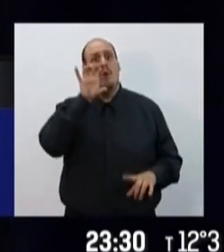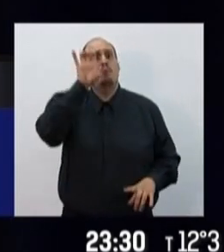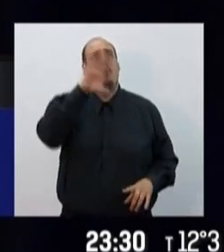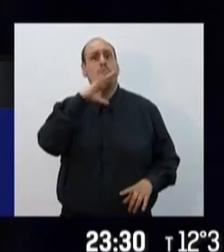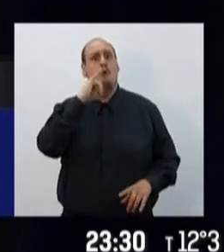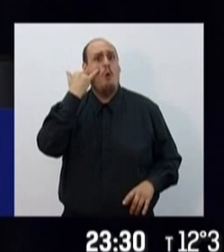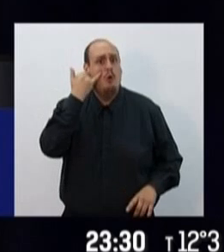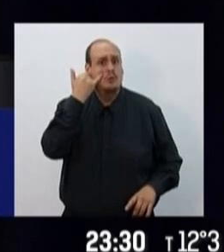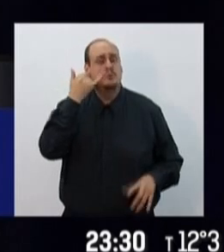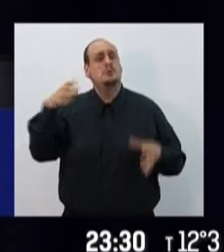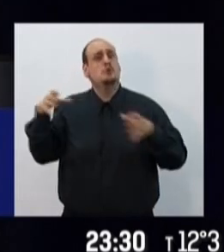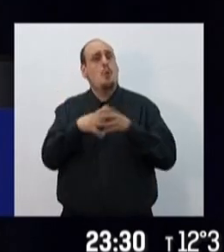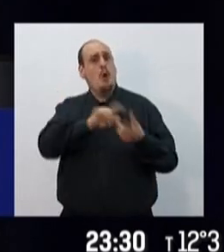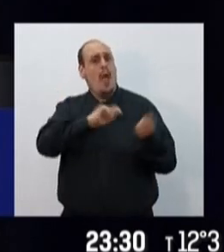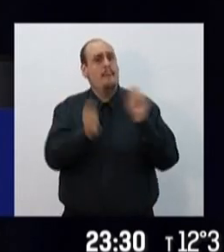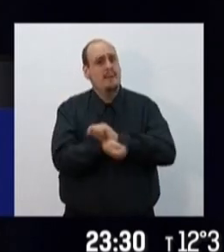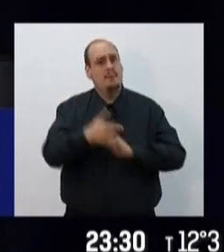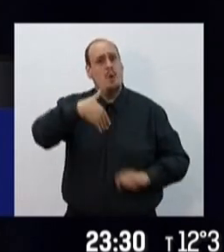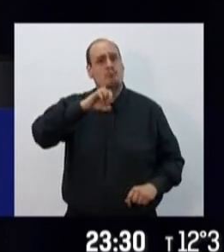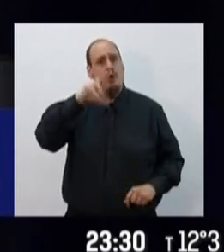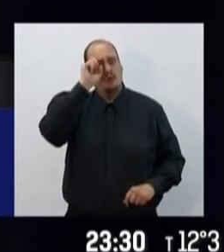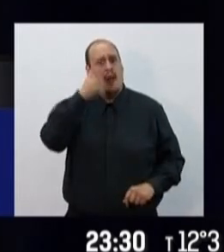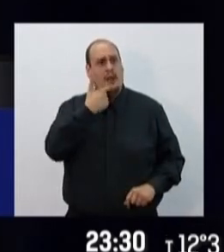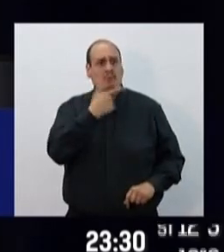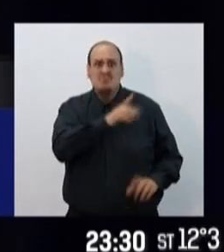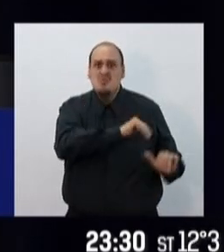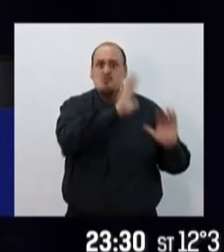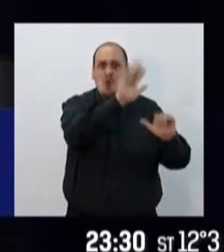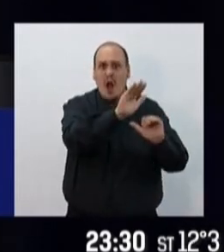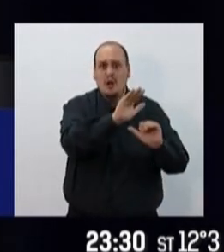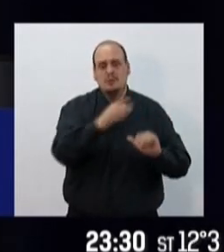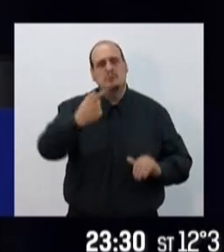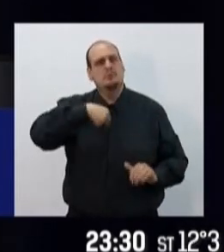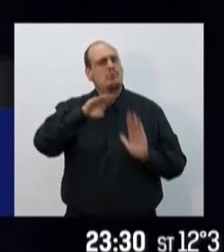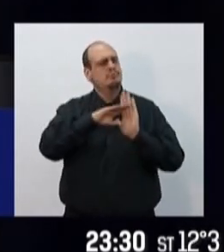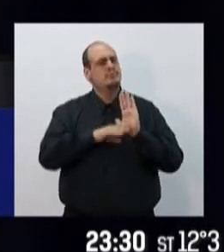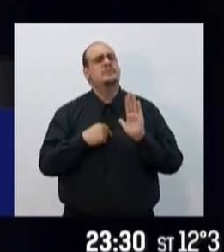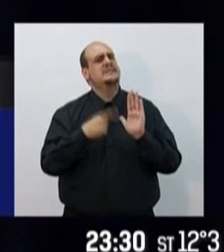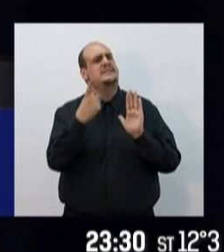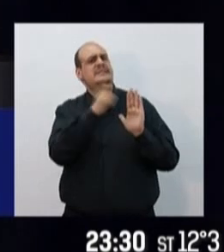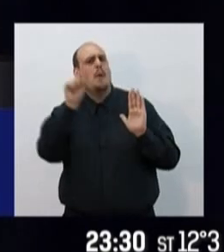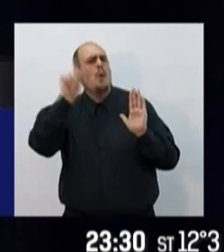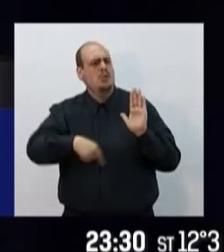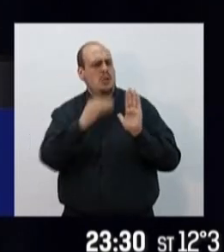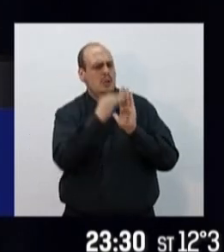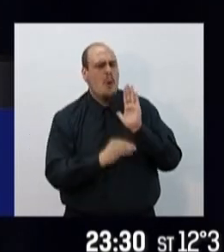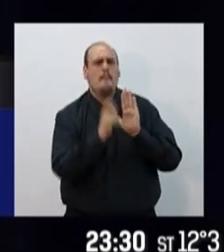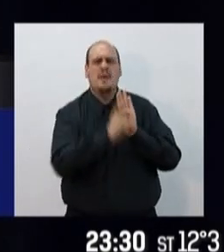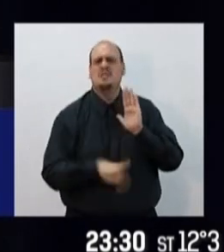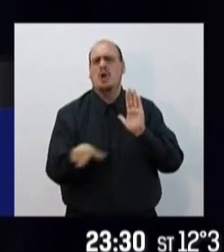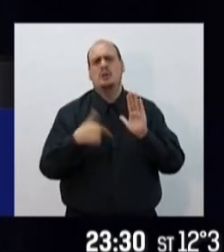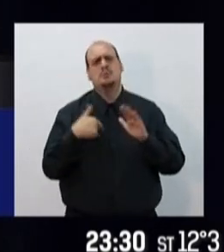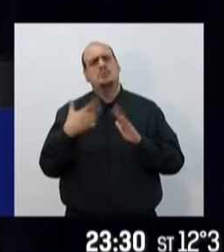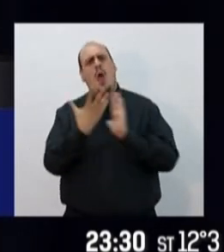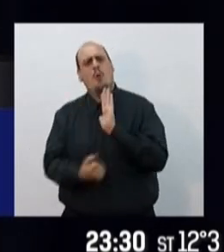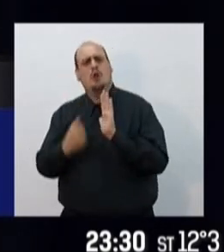de Cambiemos. Nosotros tenemos listas 100% a favor del aborto legal, con mi compañera Miriam Bregman,